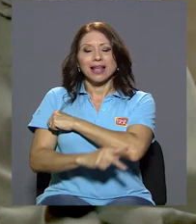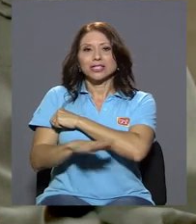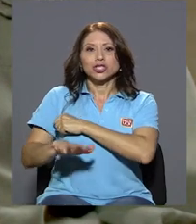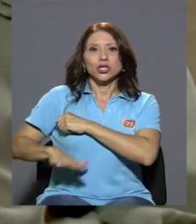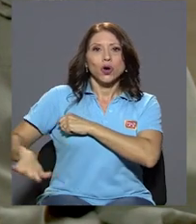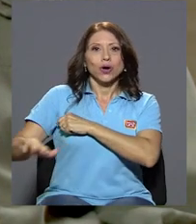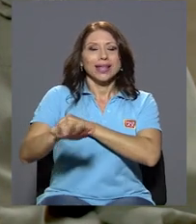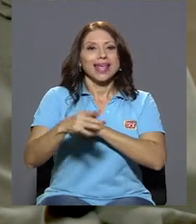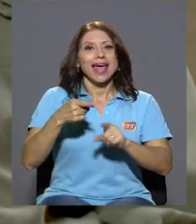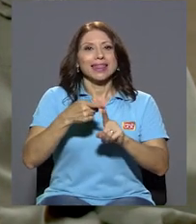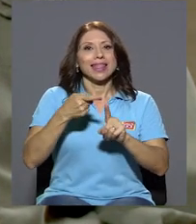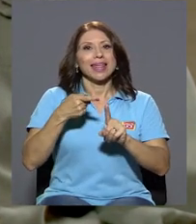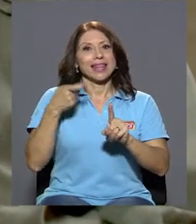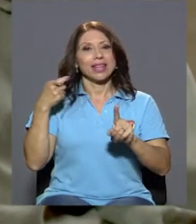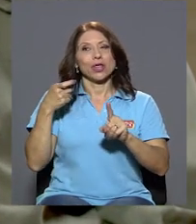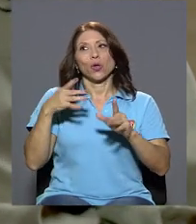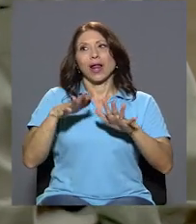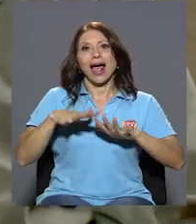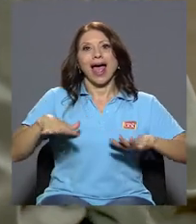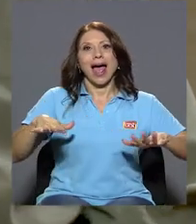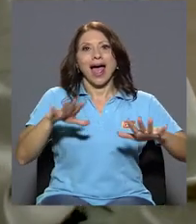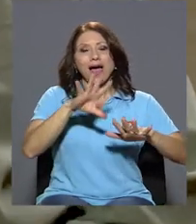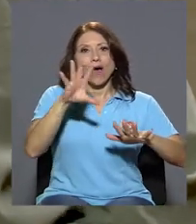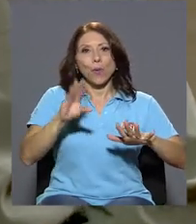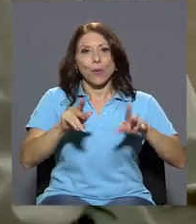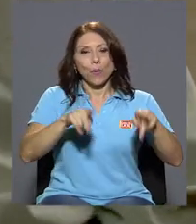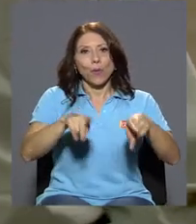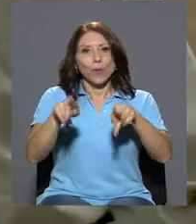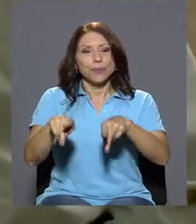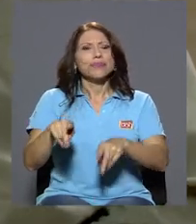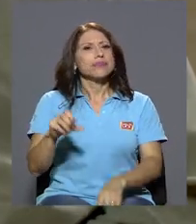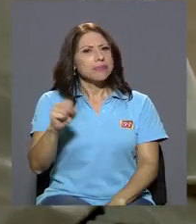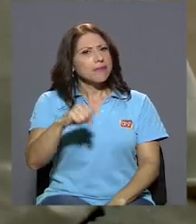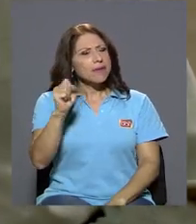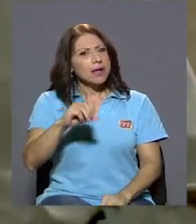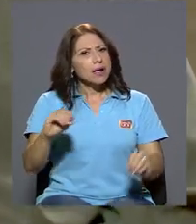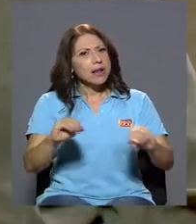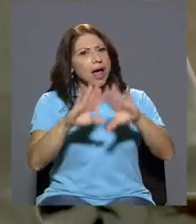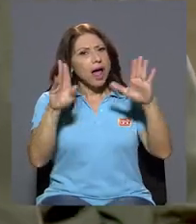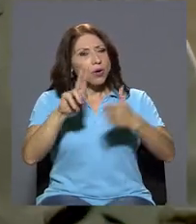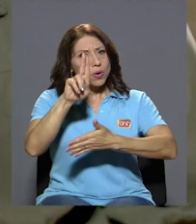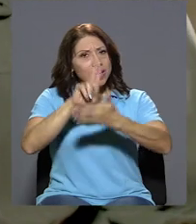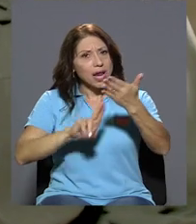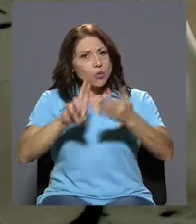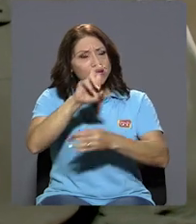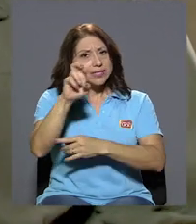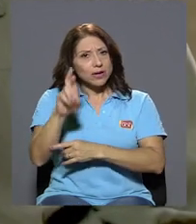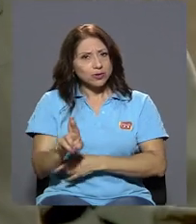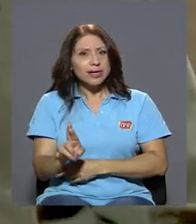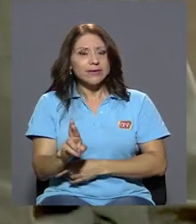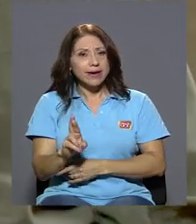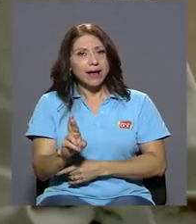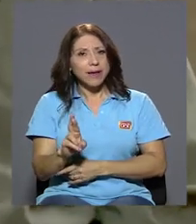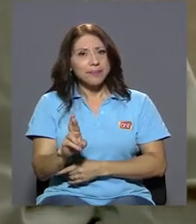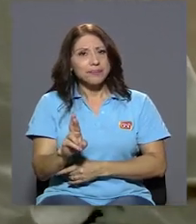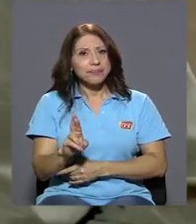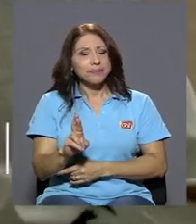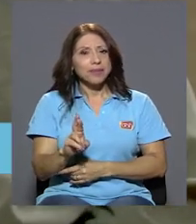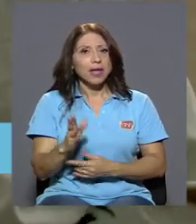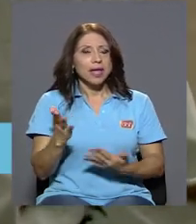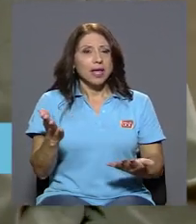tenido la población afro caribeña claro y la universidad de costa rica pues pues sola